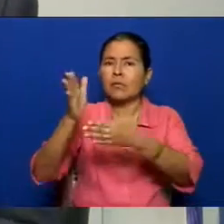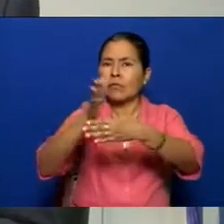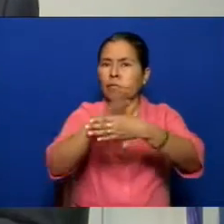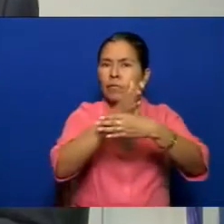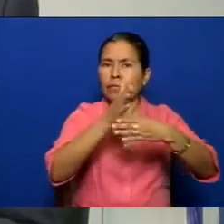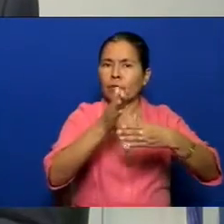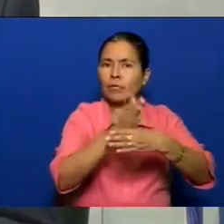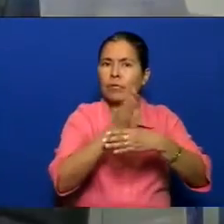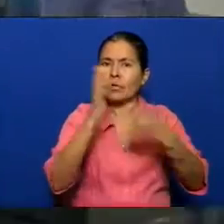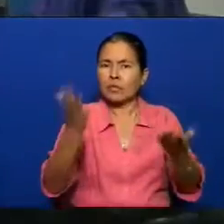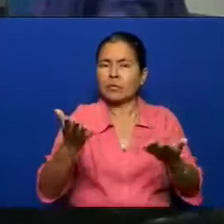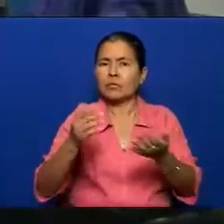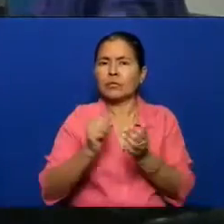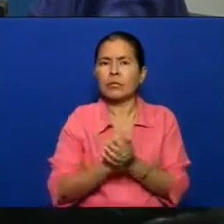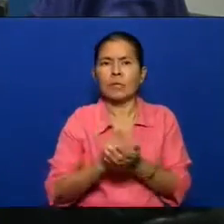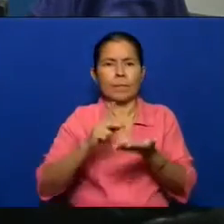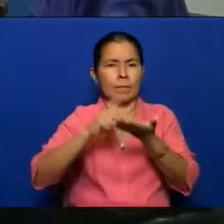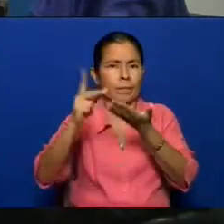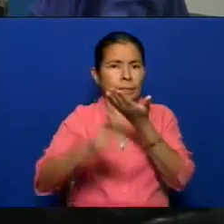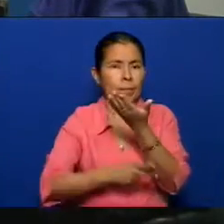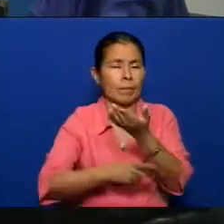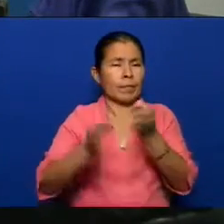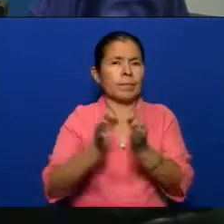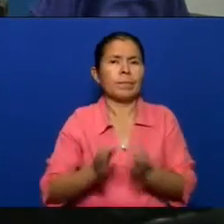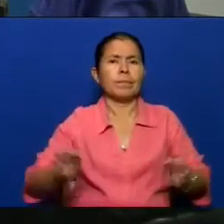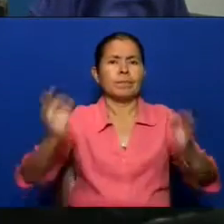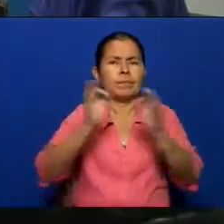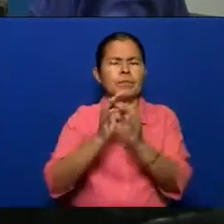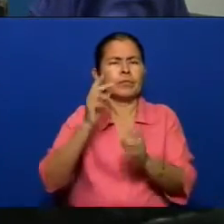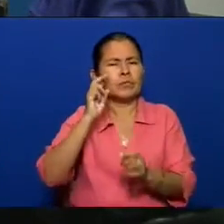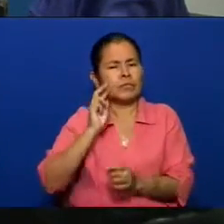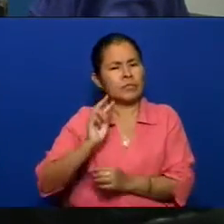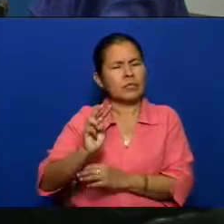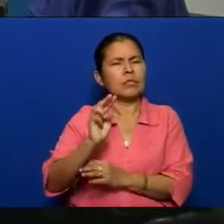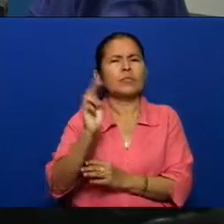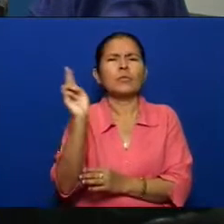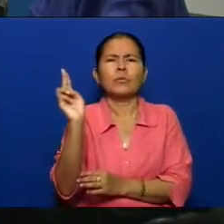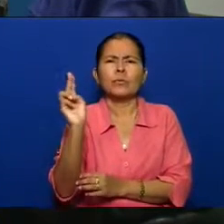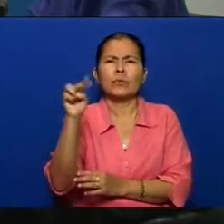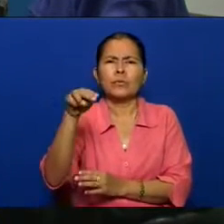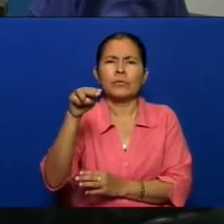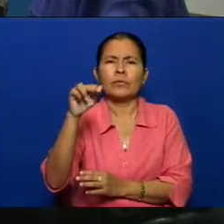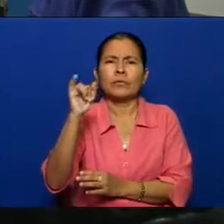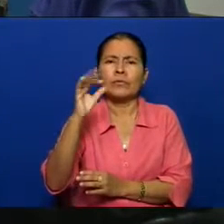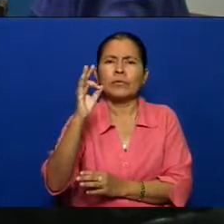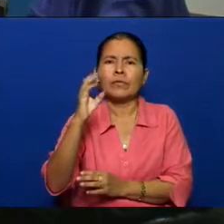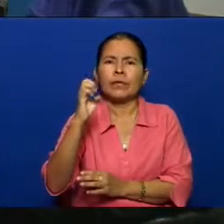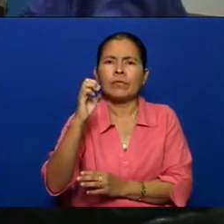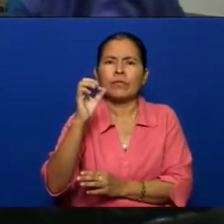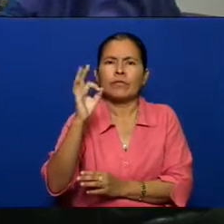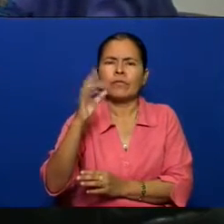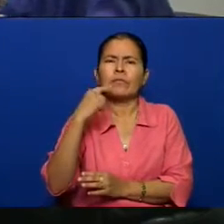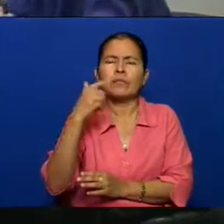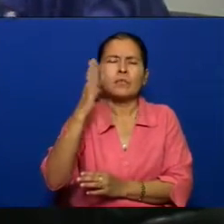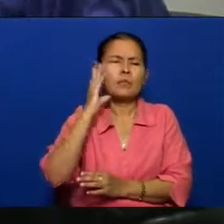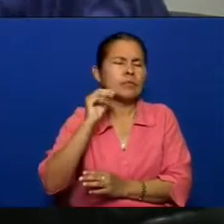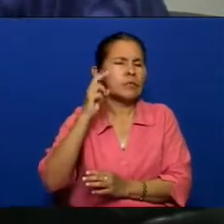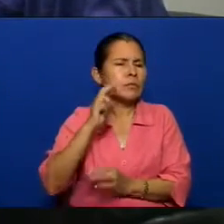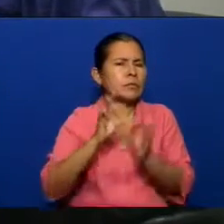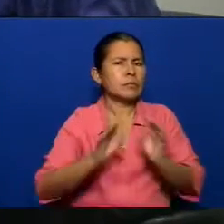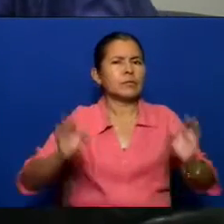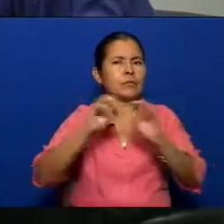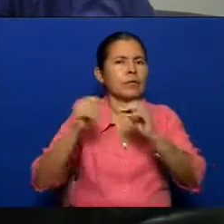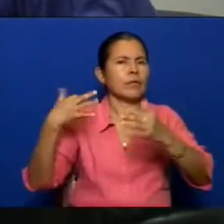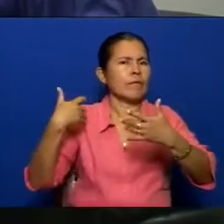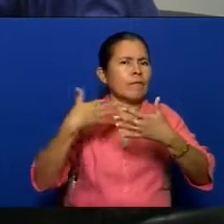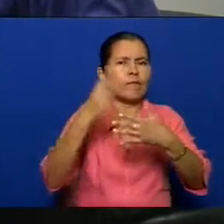del Estado. Eso es fundamental. UNICEF tiene una experiencia muy interesante en Latinoamérica y el Caribe de más de 20 años